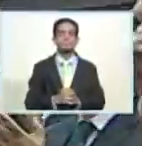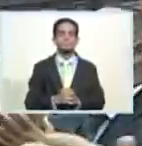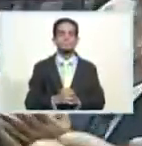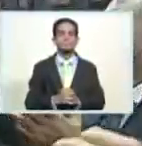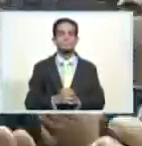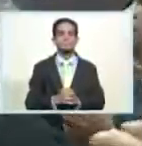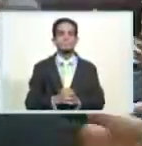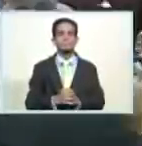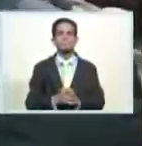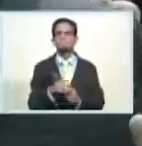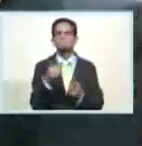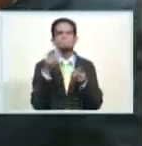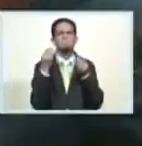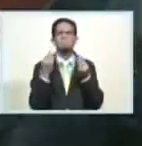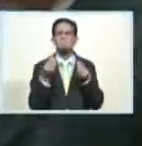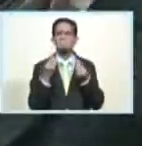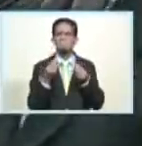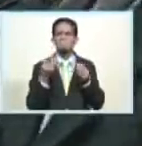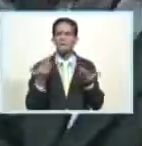¿Pero para qué?